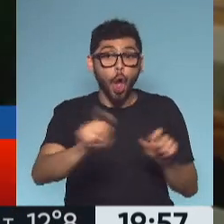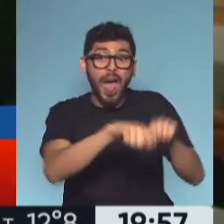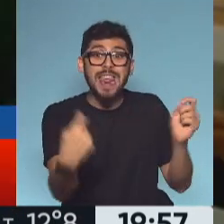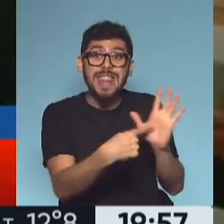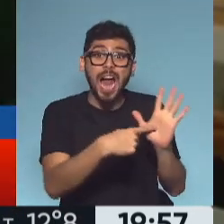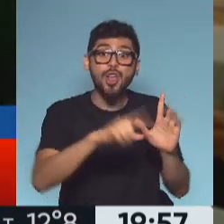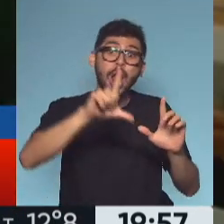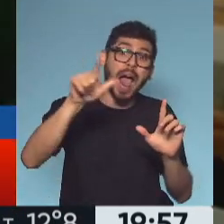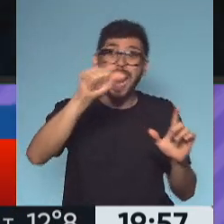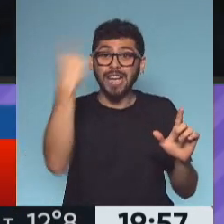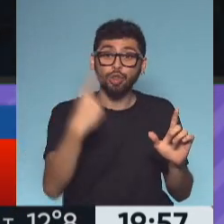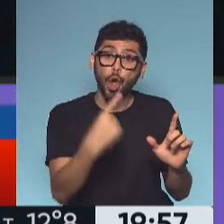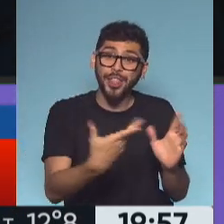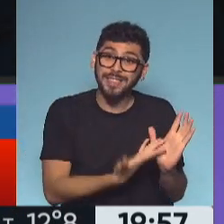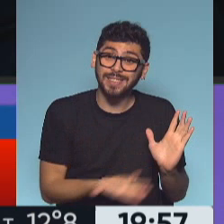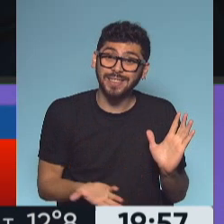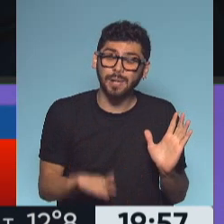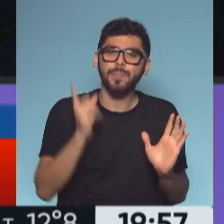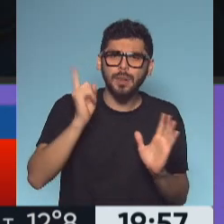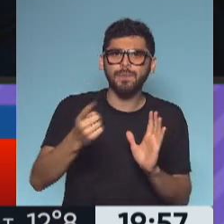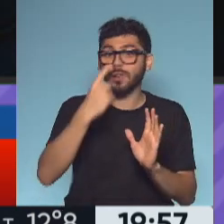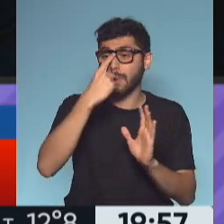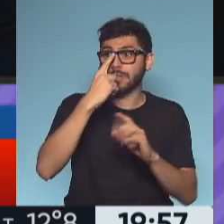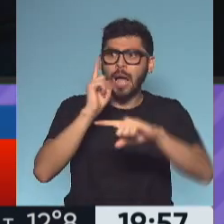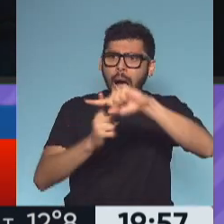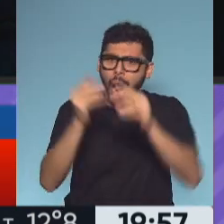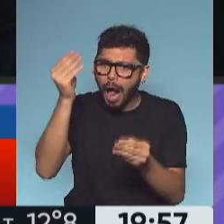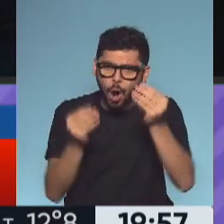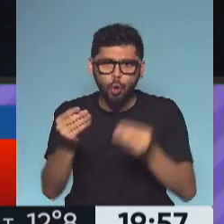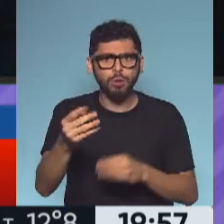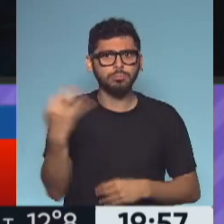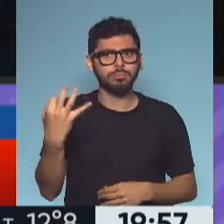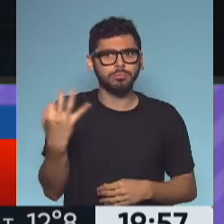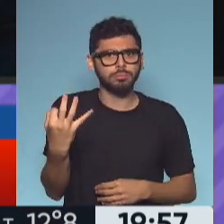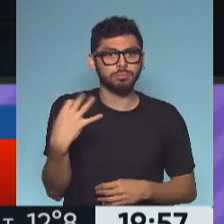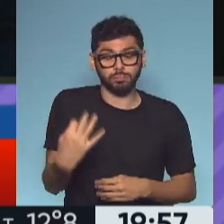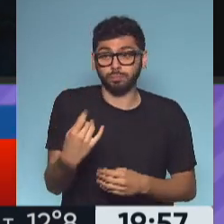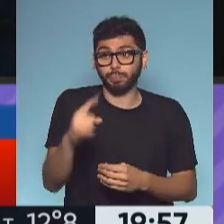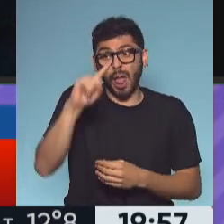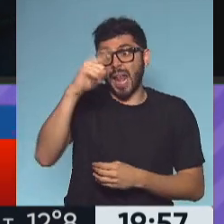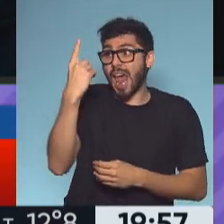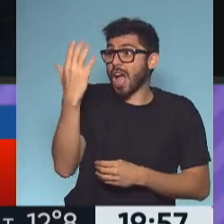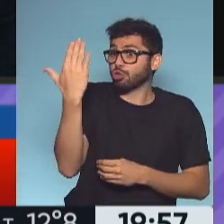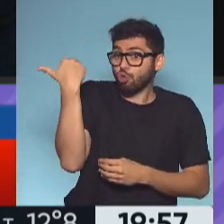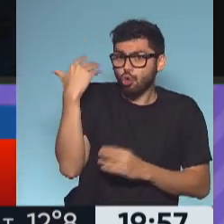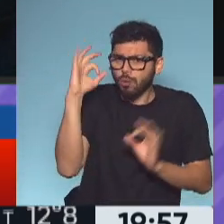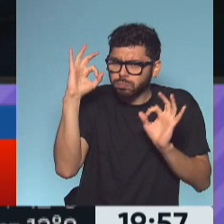Claro, dice La Nación. Y por encima, Pedro, de cálculos y estimaciones, ¿no? que tenía la propia Nación hace un par de